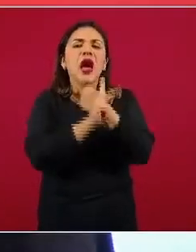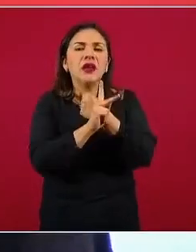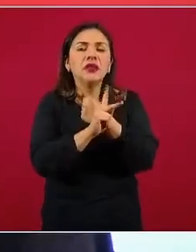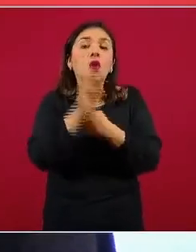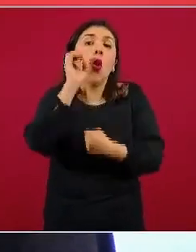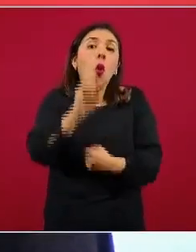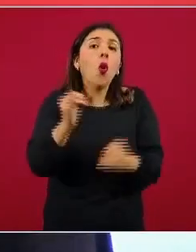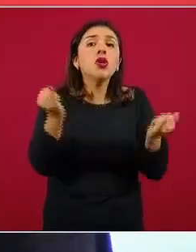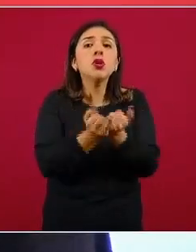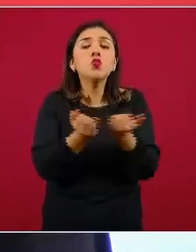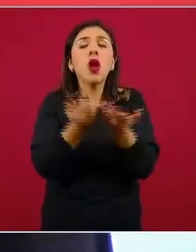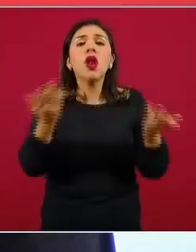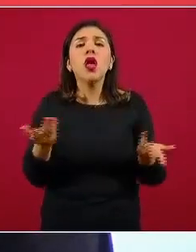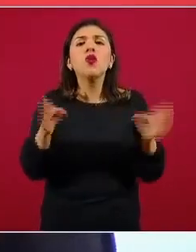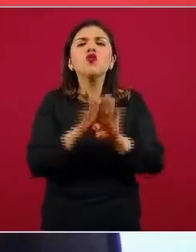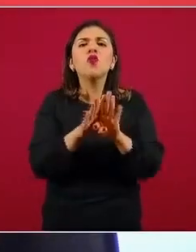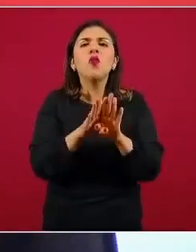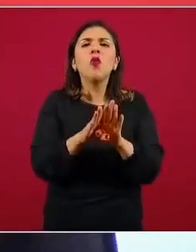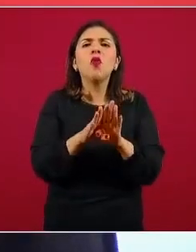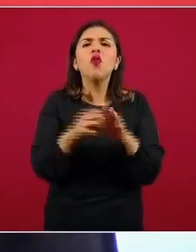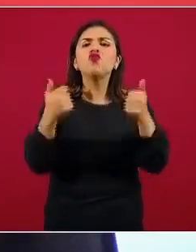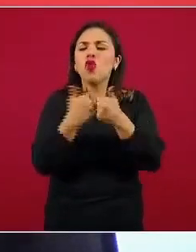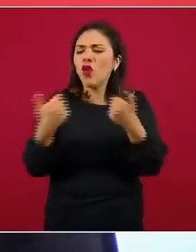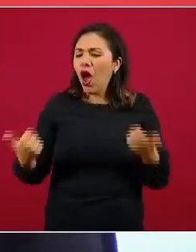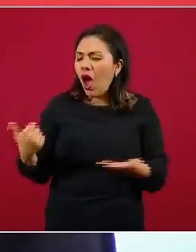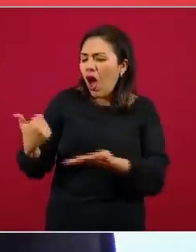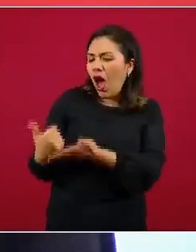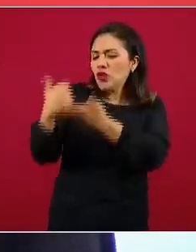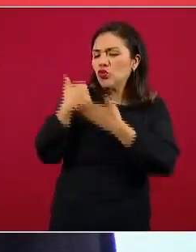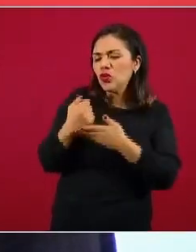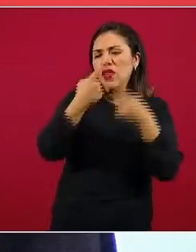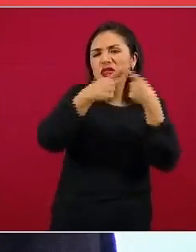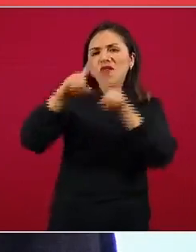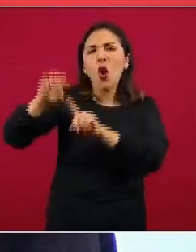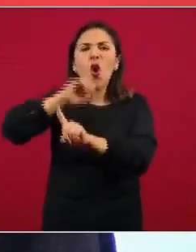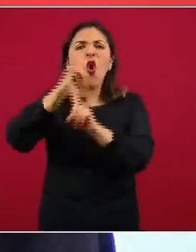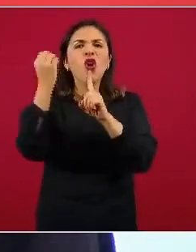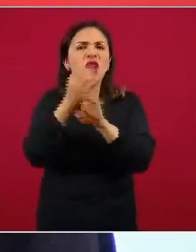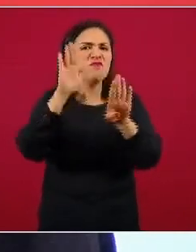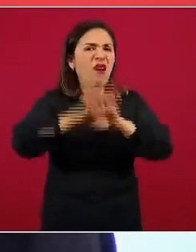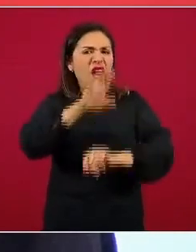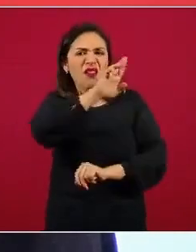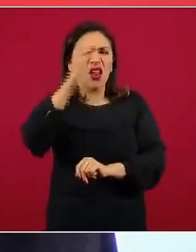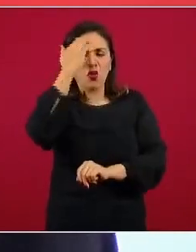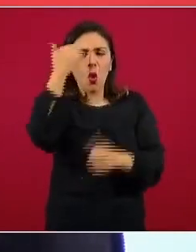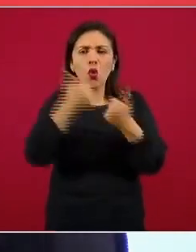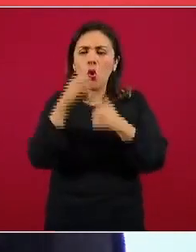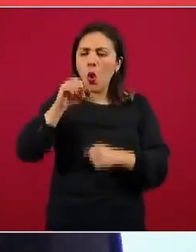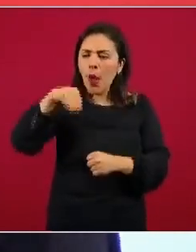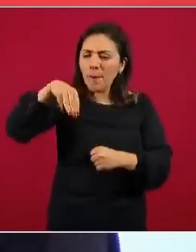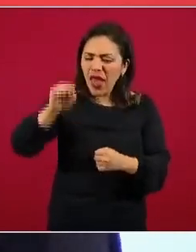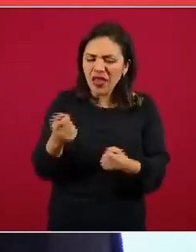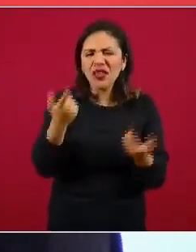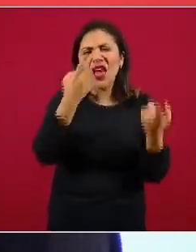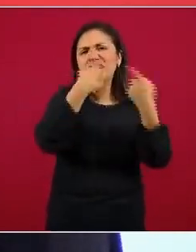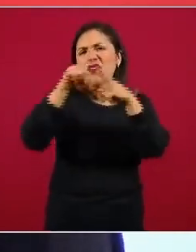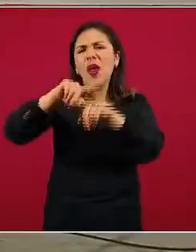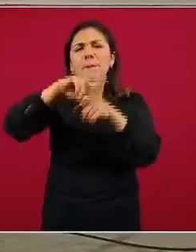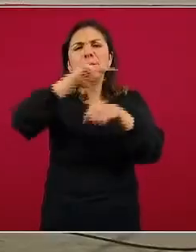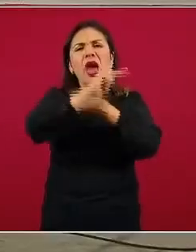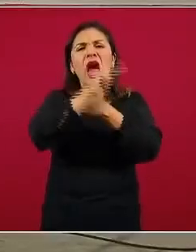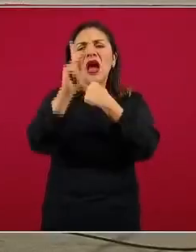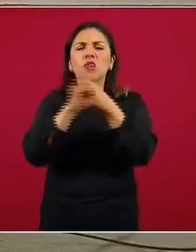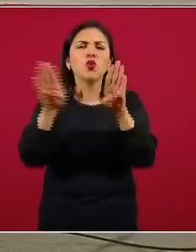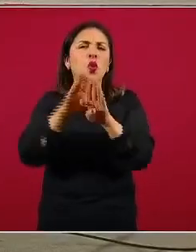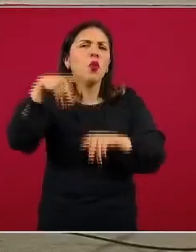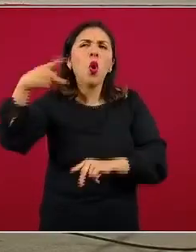haciendo también, echando mano a estos organismos reconocidos por no solo la OMS, sino por muchos países como los tenemos